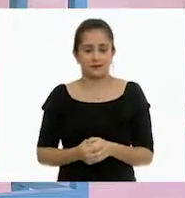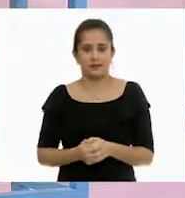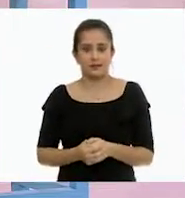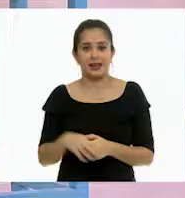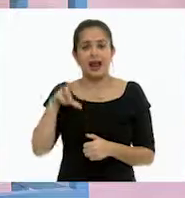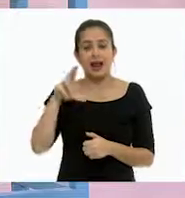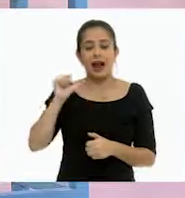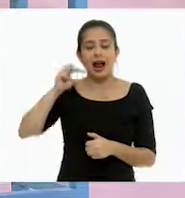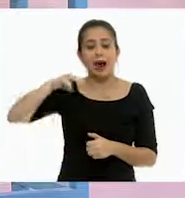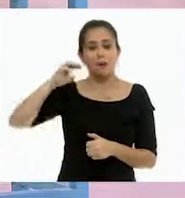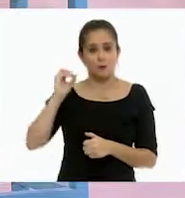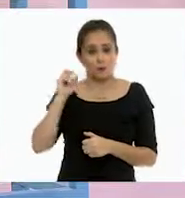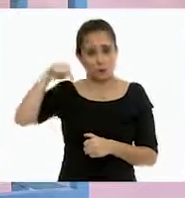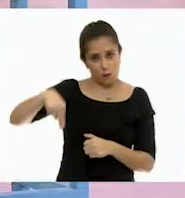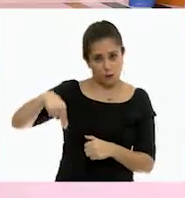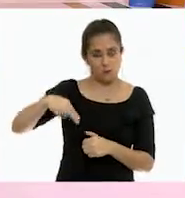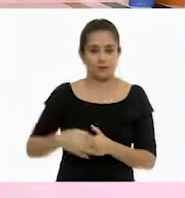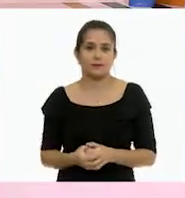Ramón.